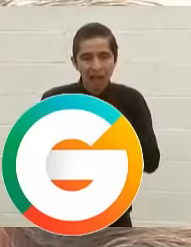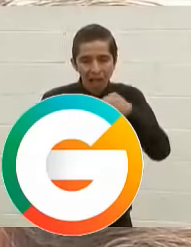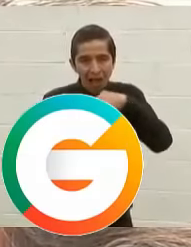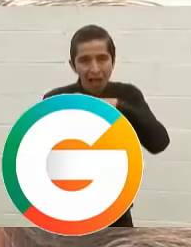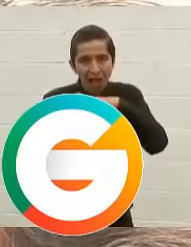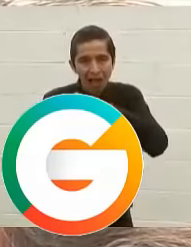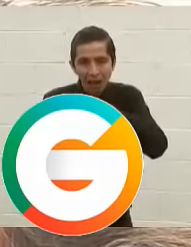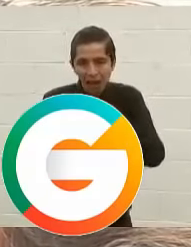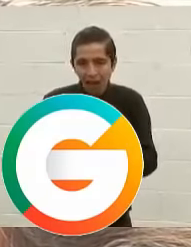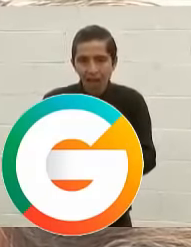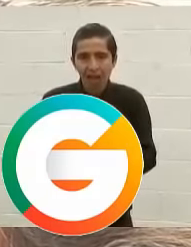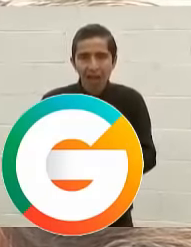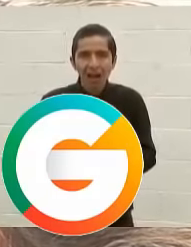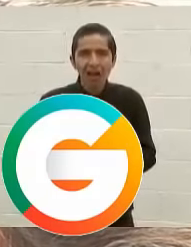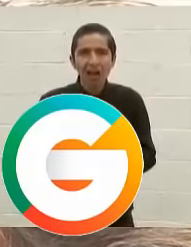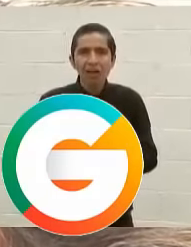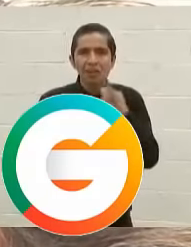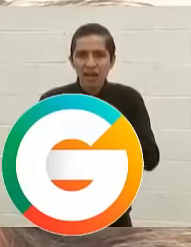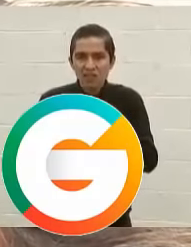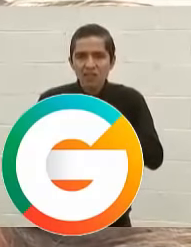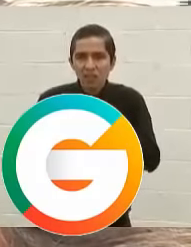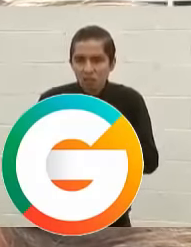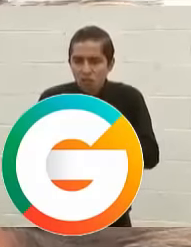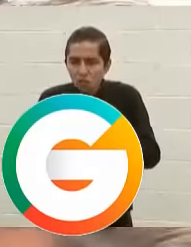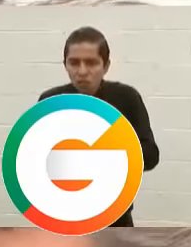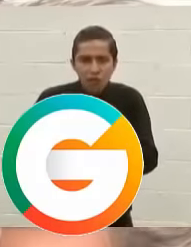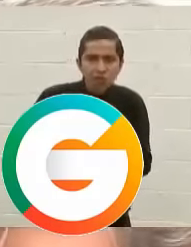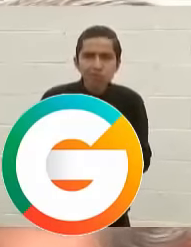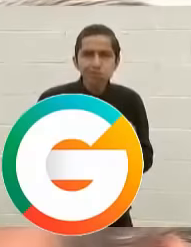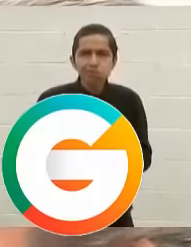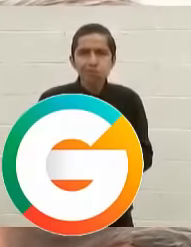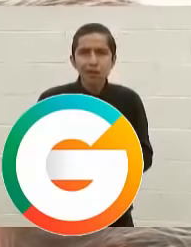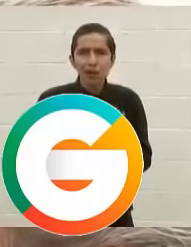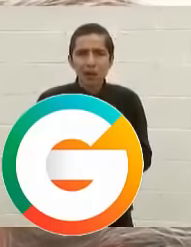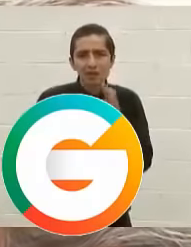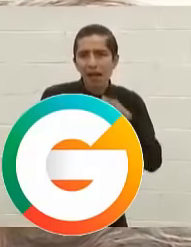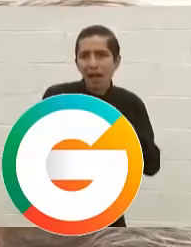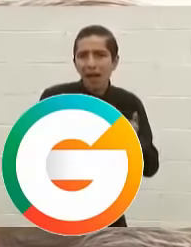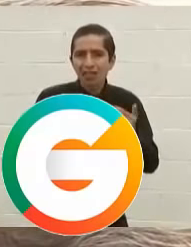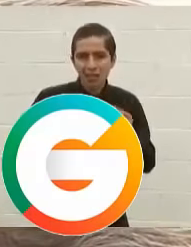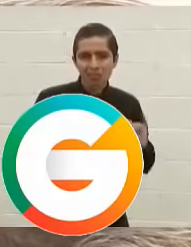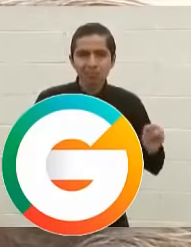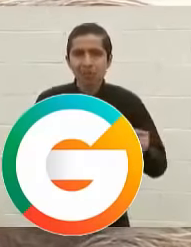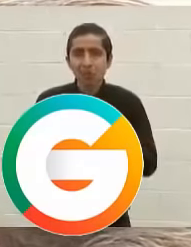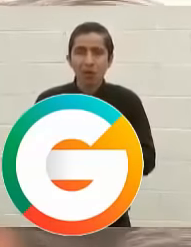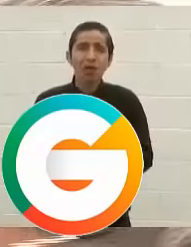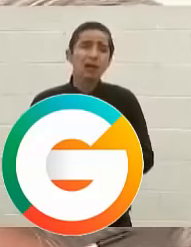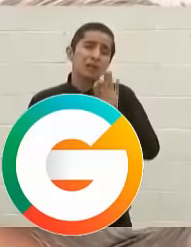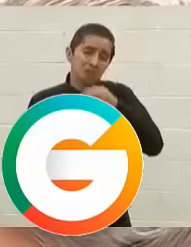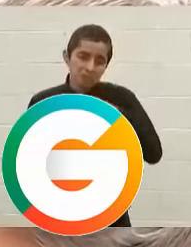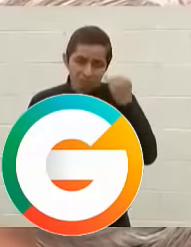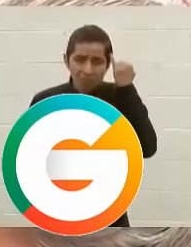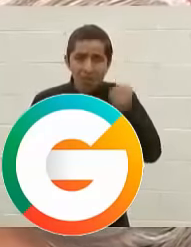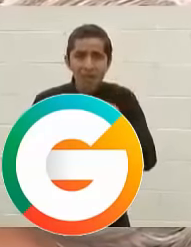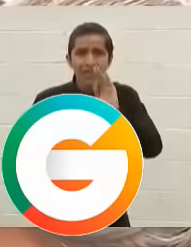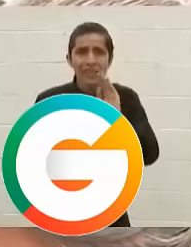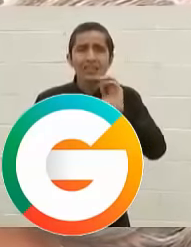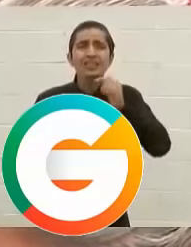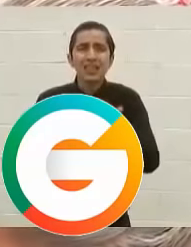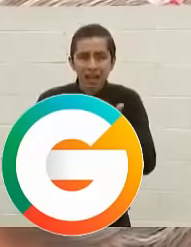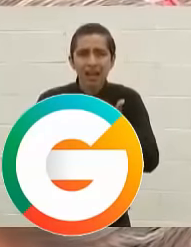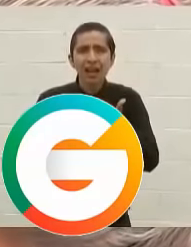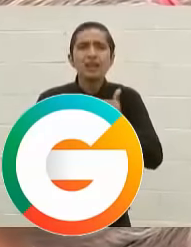Jalisco Nueva Generación y tenga acceso a esta información. Y también quiero preguntarle, me imagino que la Fiscalía General de la República